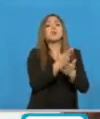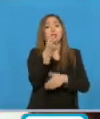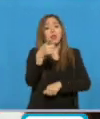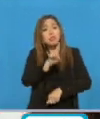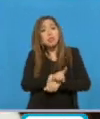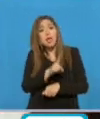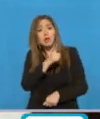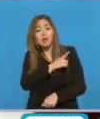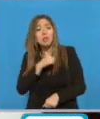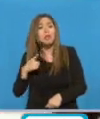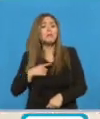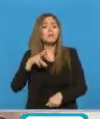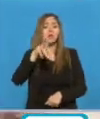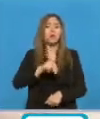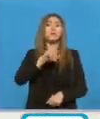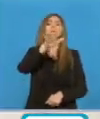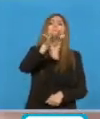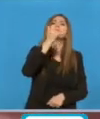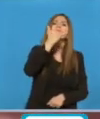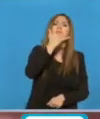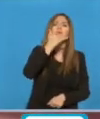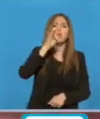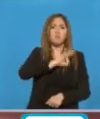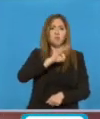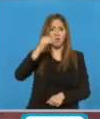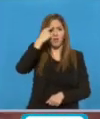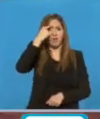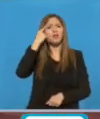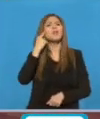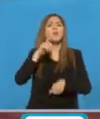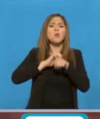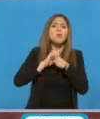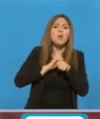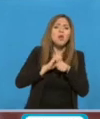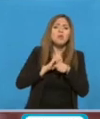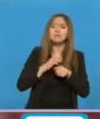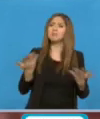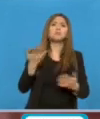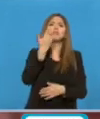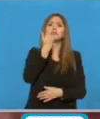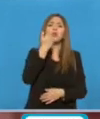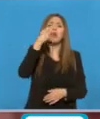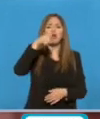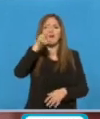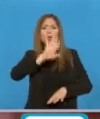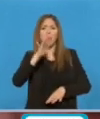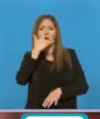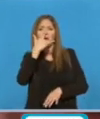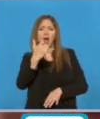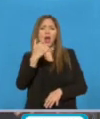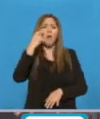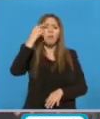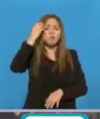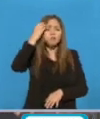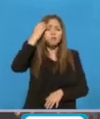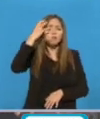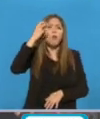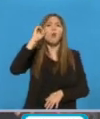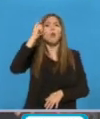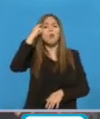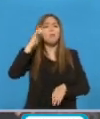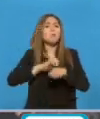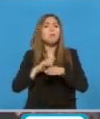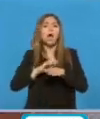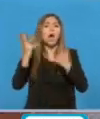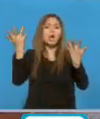recuperación. ¿Hay hematomas? ¿Aparecen hematomas? No, es muy raro, en realidad es muy raro que aparezcan hematomas o que se inflame, generalmente ni siquiera se inflama.